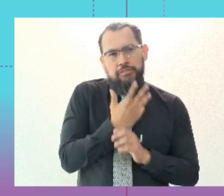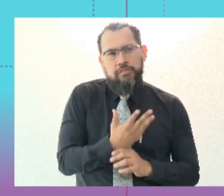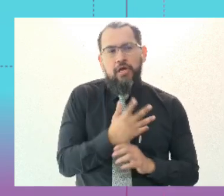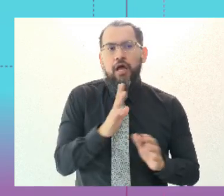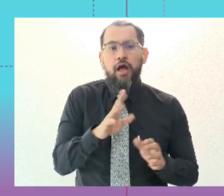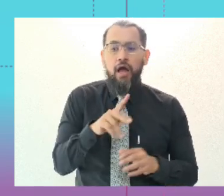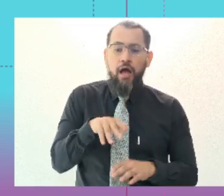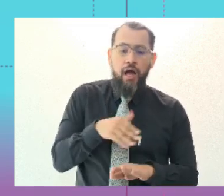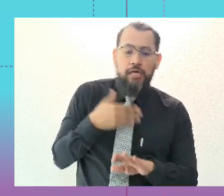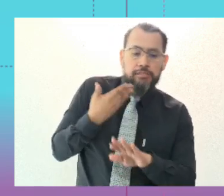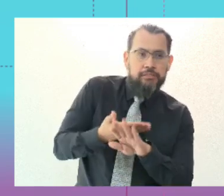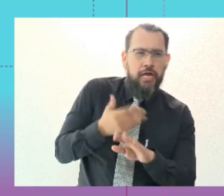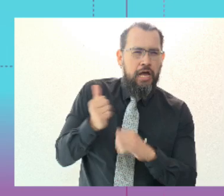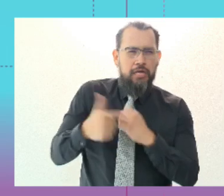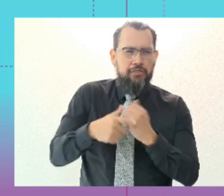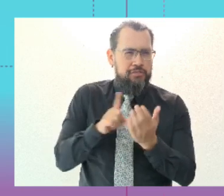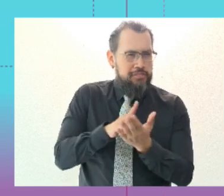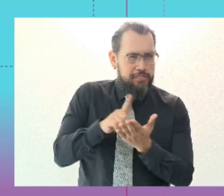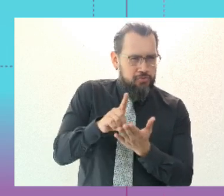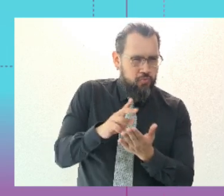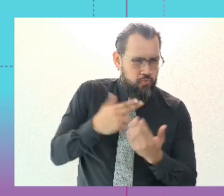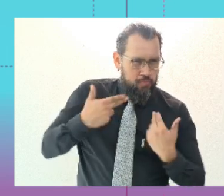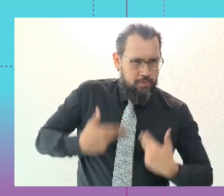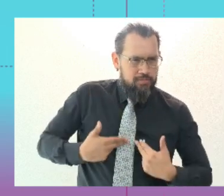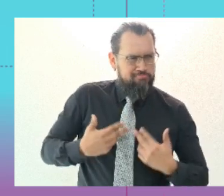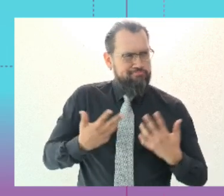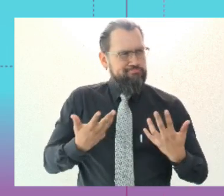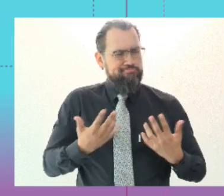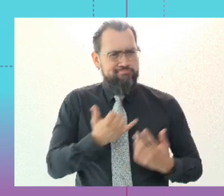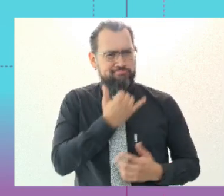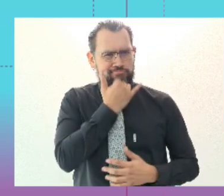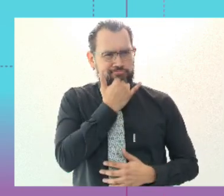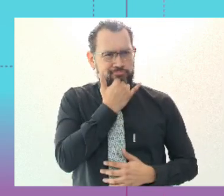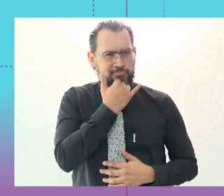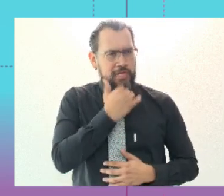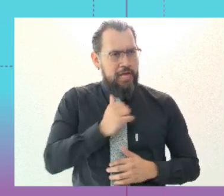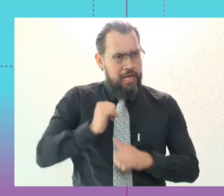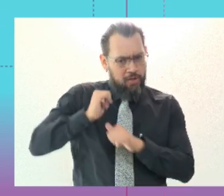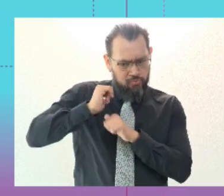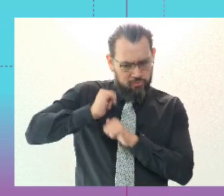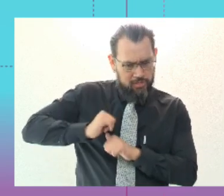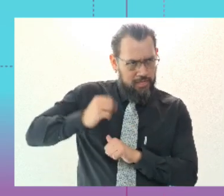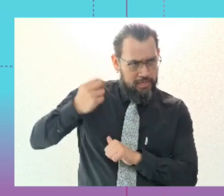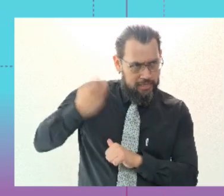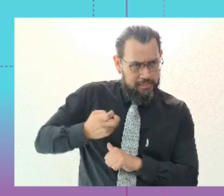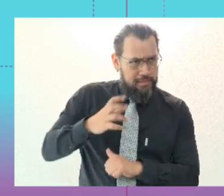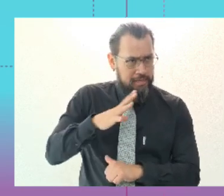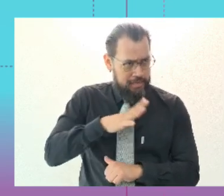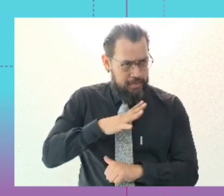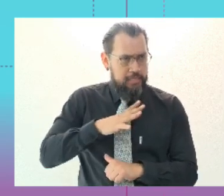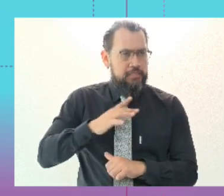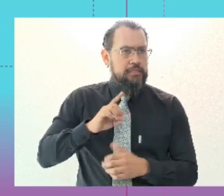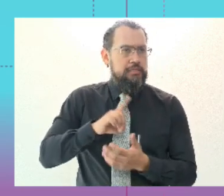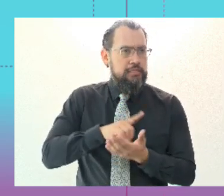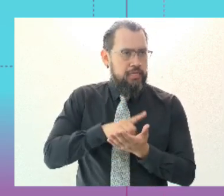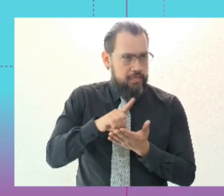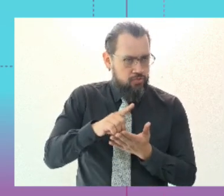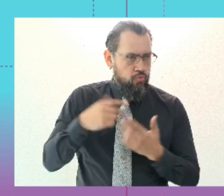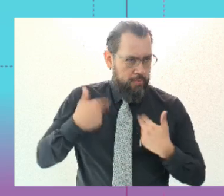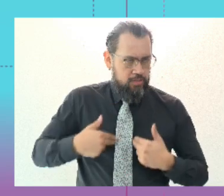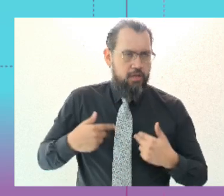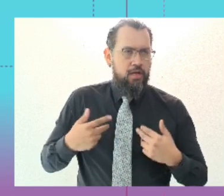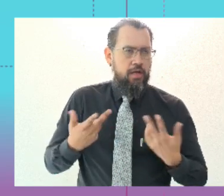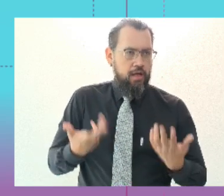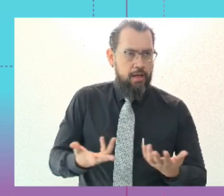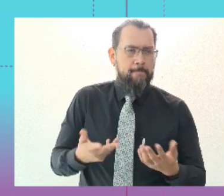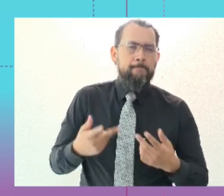derechos humanos, momento, uno, no hay autoridad con derechos humanos. La persona, es decir, no el comisionado, sino